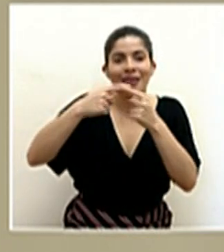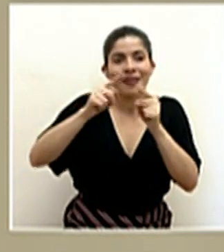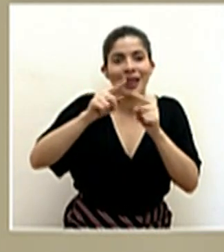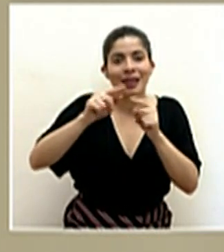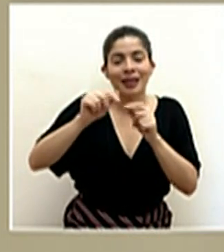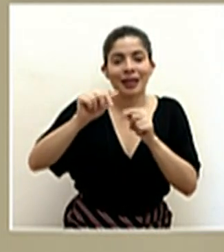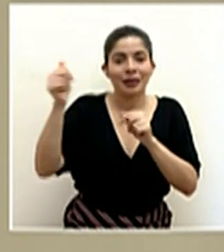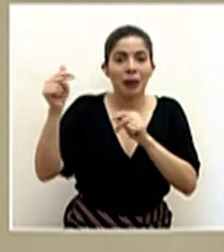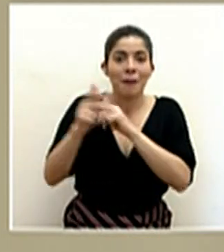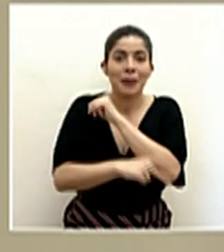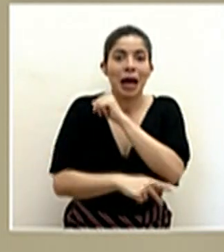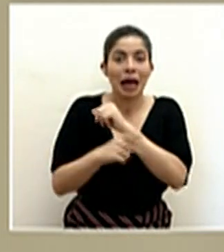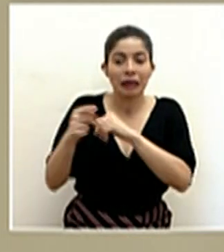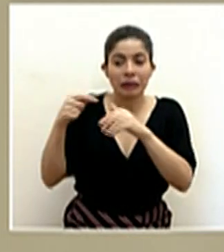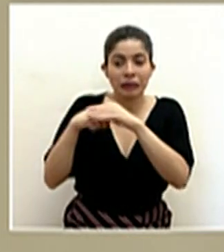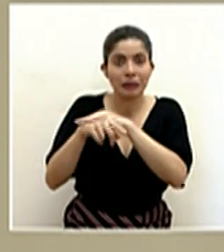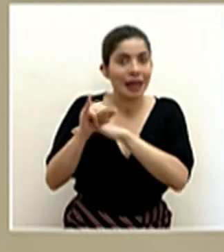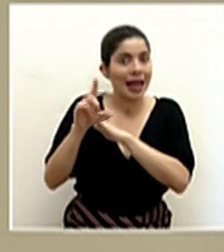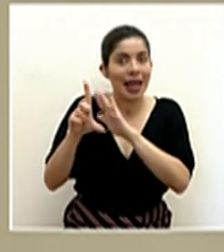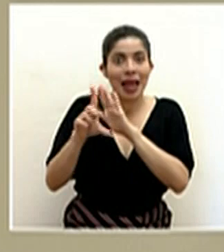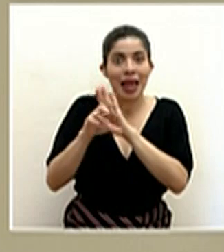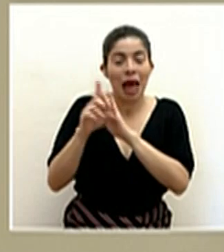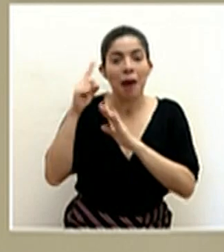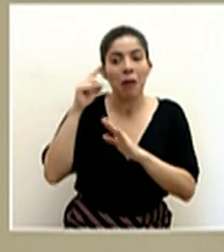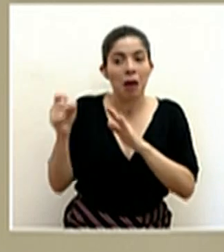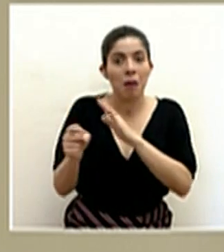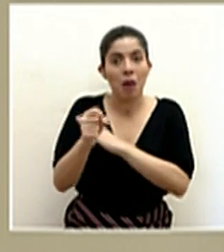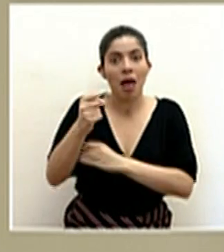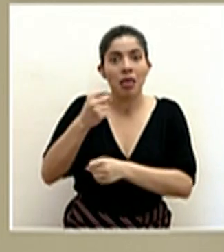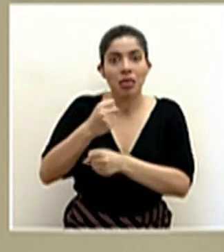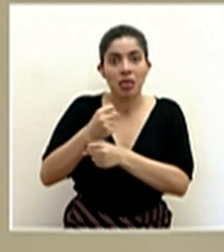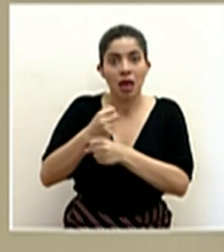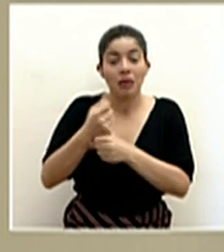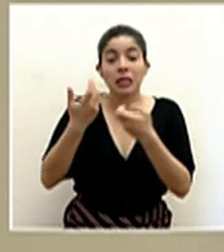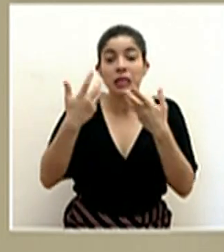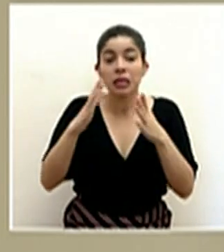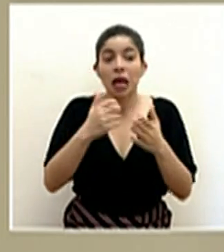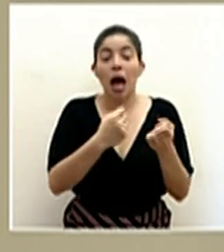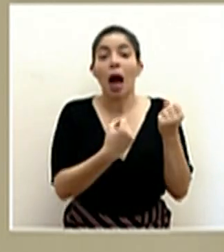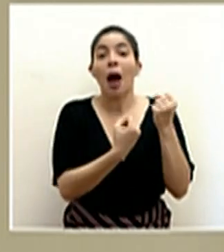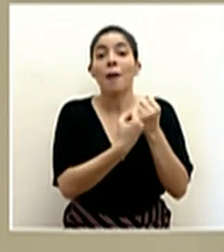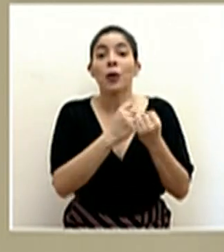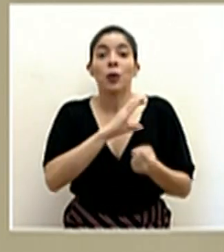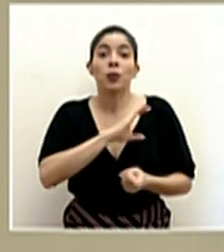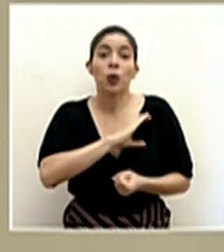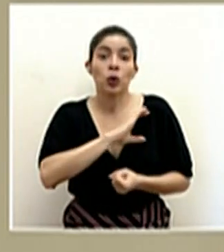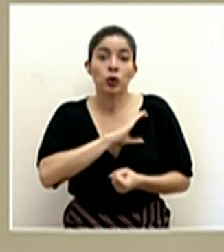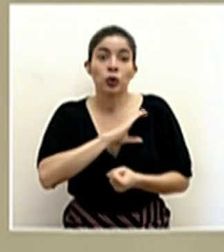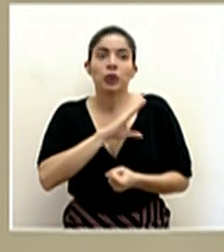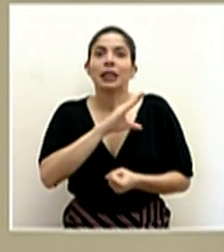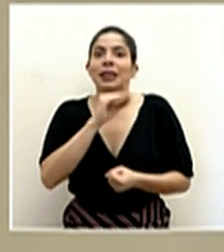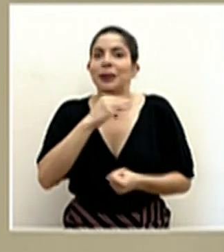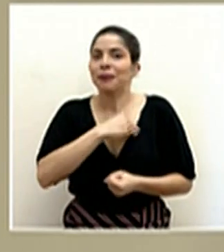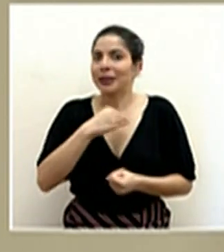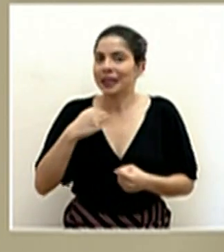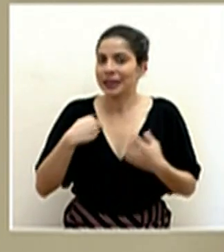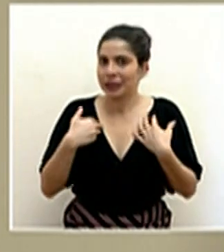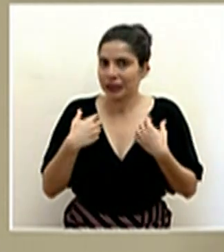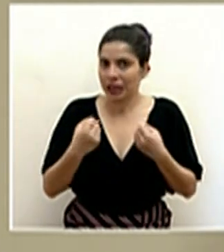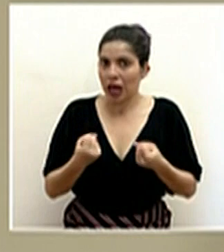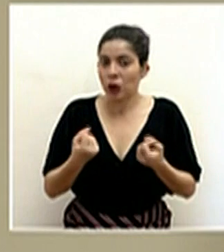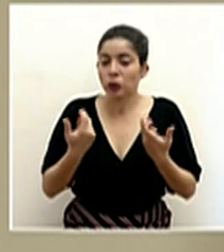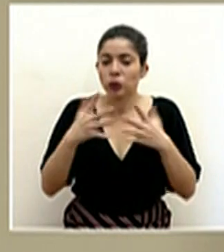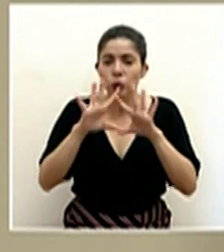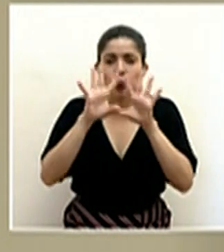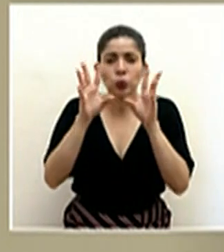de los dos países de forma ilegal para dar trabajo, se han hecho en total con apoyo de la Fuerza Pública y obviamente el Ministerio de Salud,